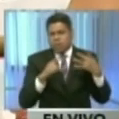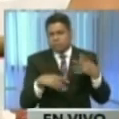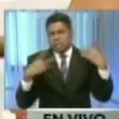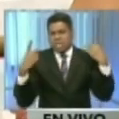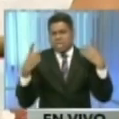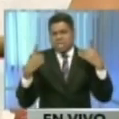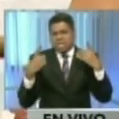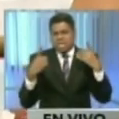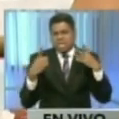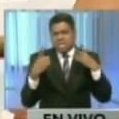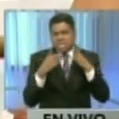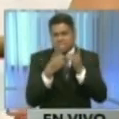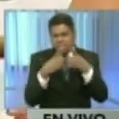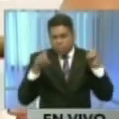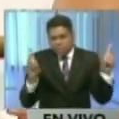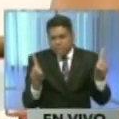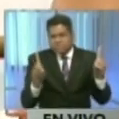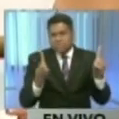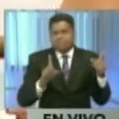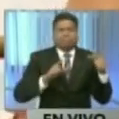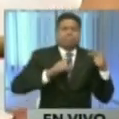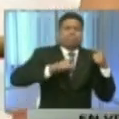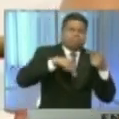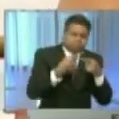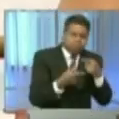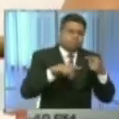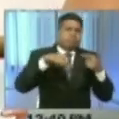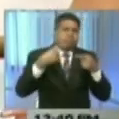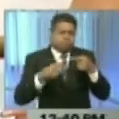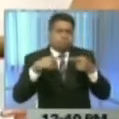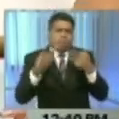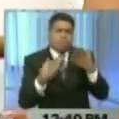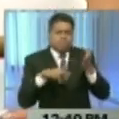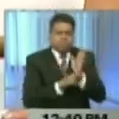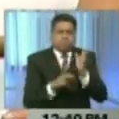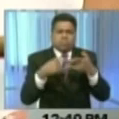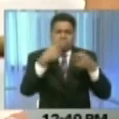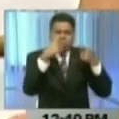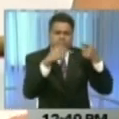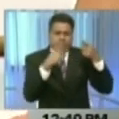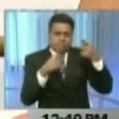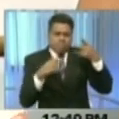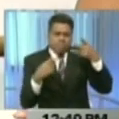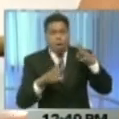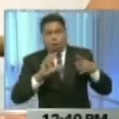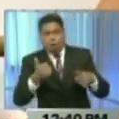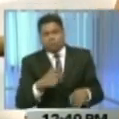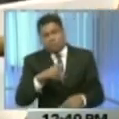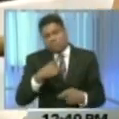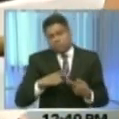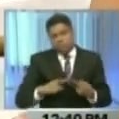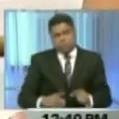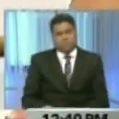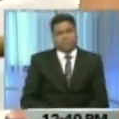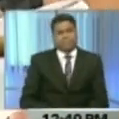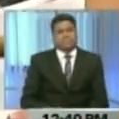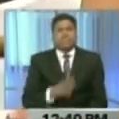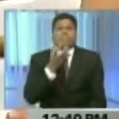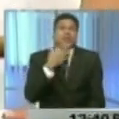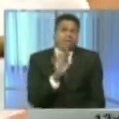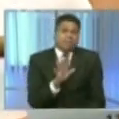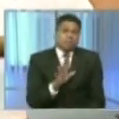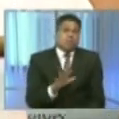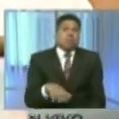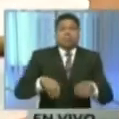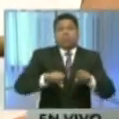etcétera. Me refiero al supuesto contenido en este artículo 20. En caso de que se produzca una ruptura del